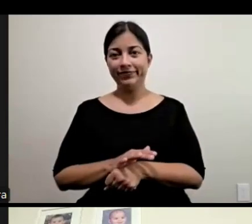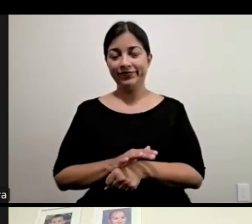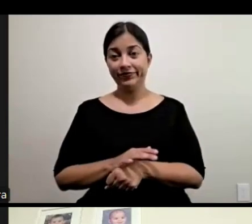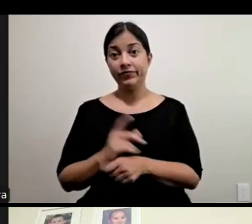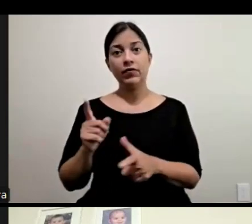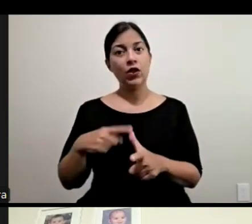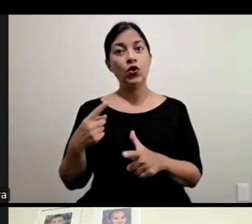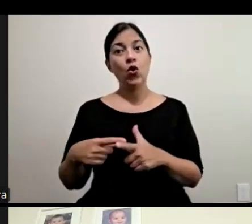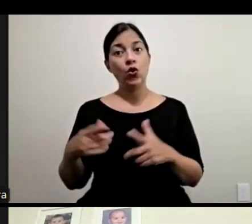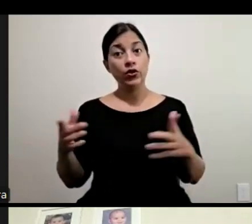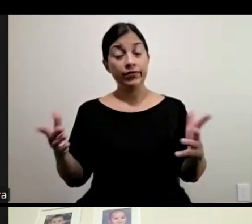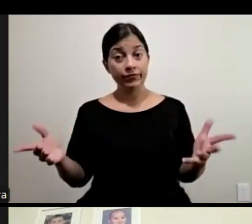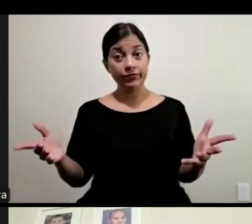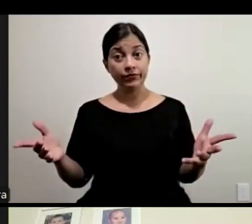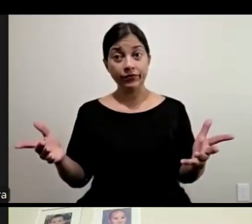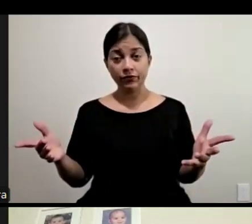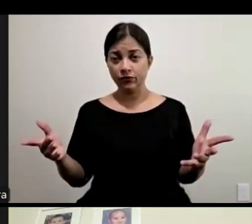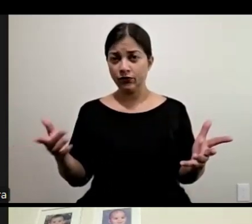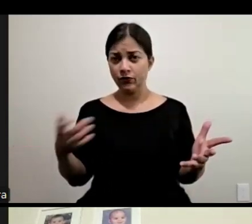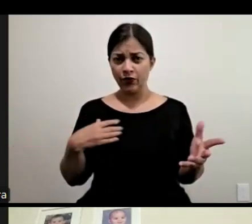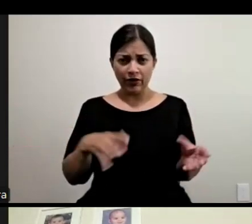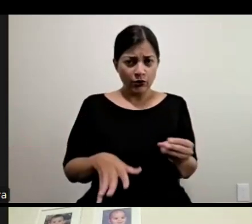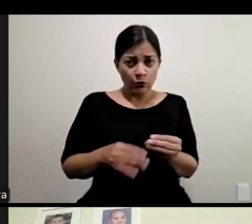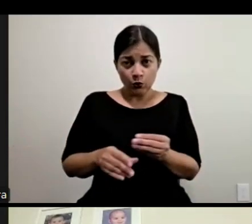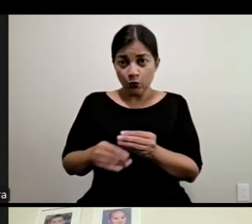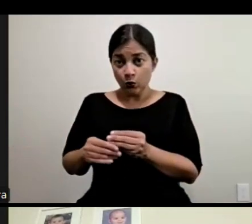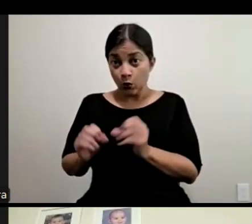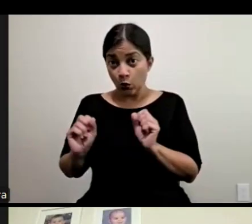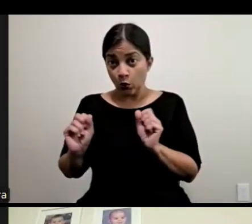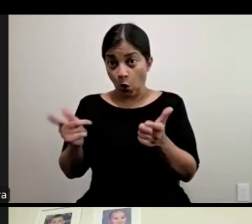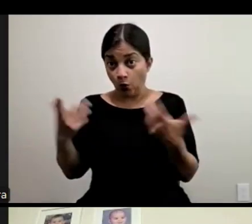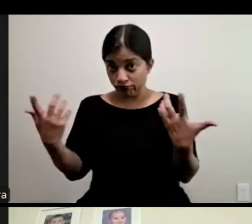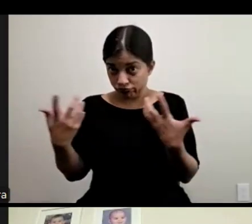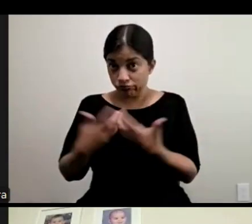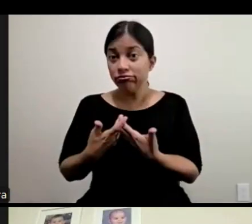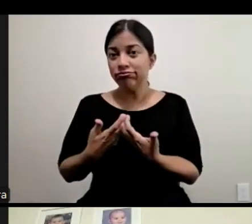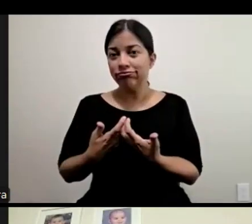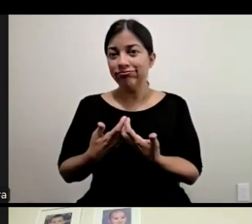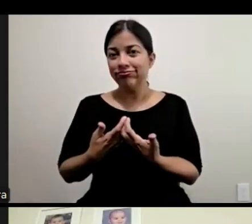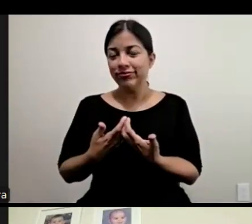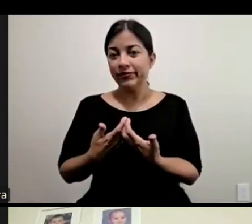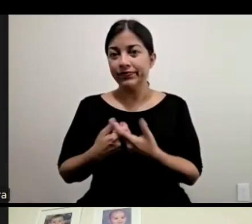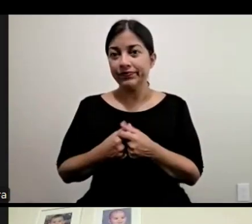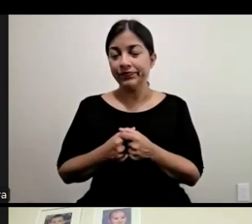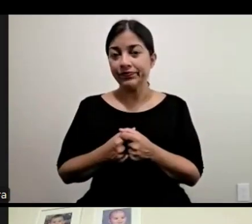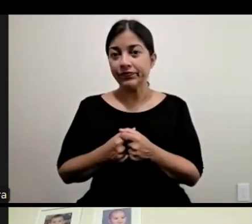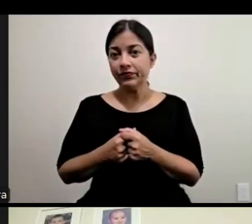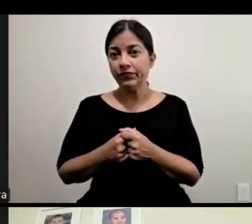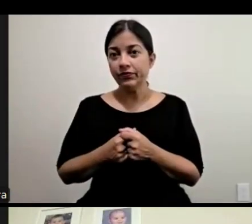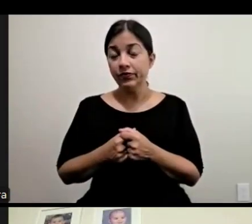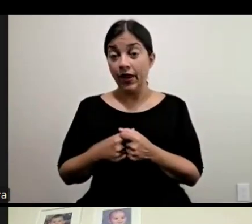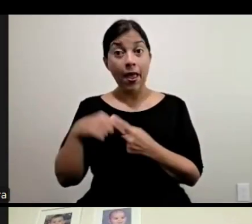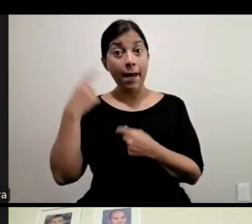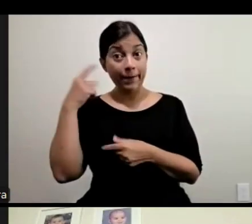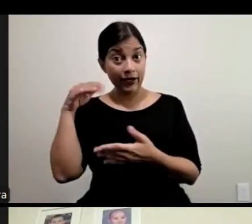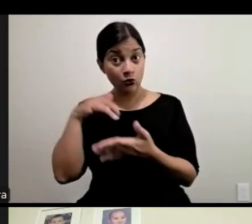fue ¿no? Todos los ingredientes se dieron en un momento dado. ¿Qué pasa? Eso, para estudiarlo, tú tienes